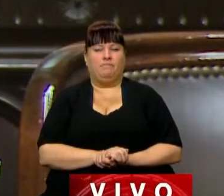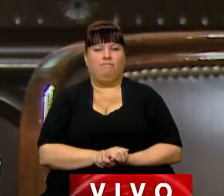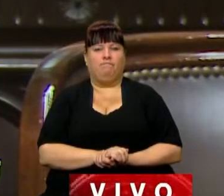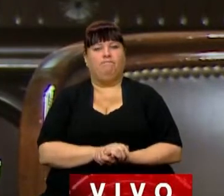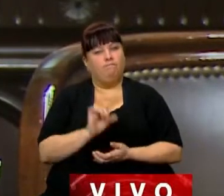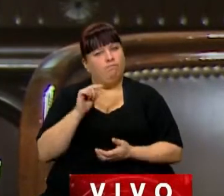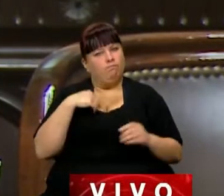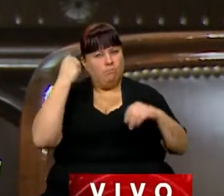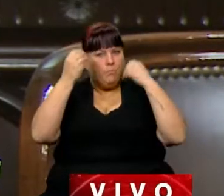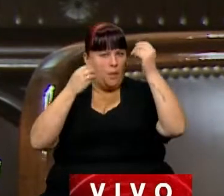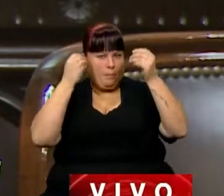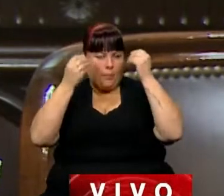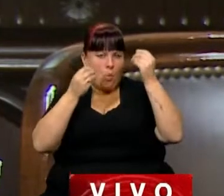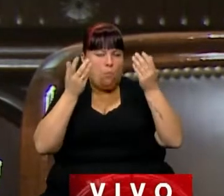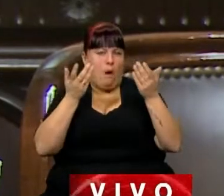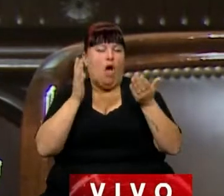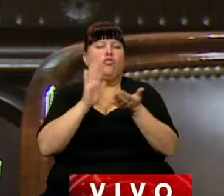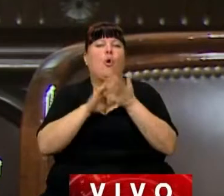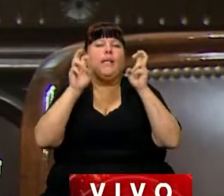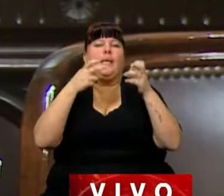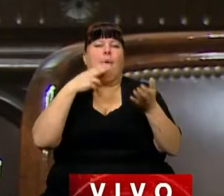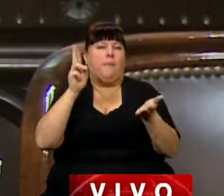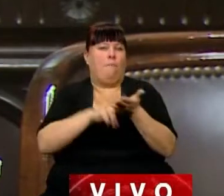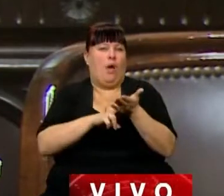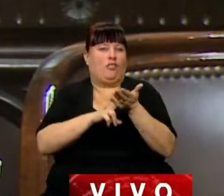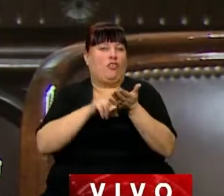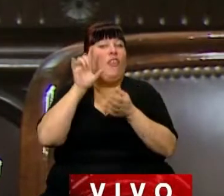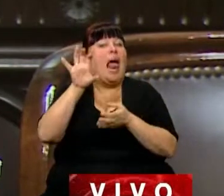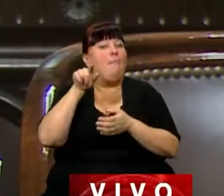poco preocupados estamos por la cuestión impositiva interna.